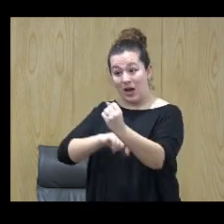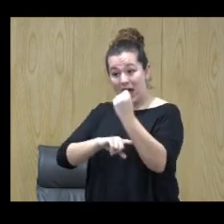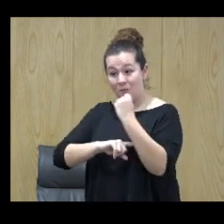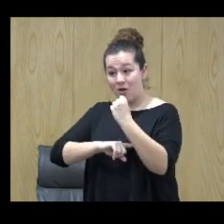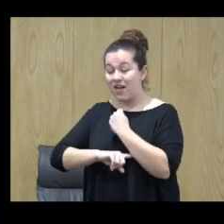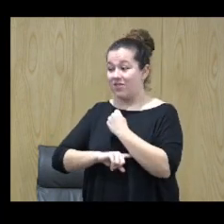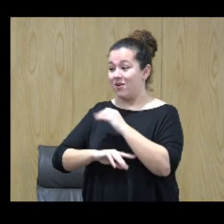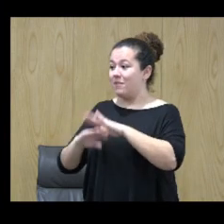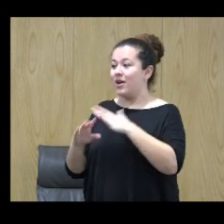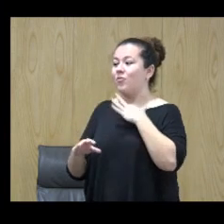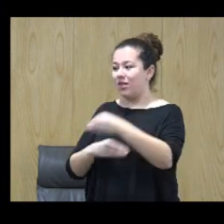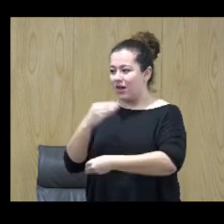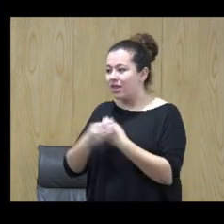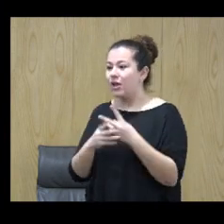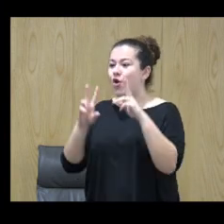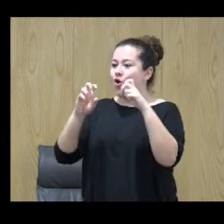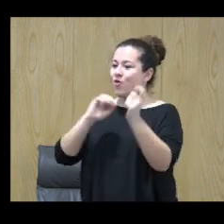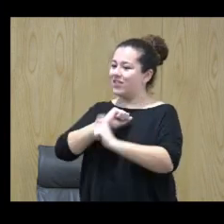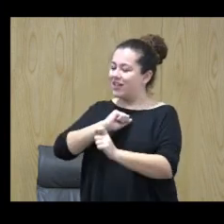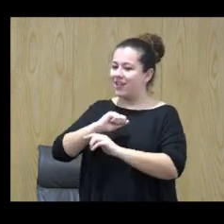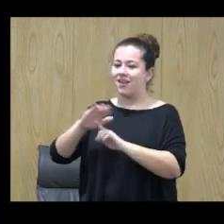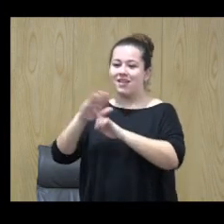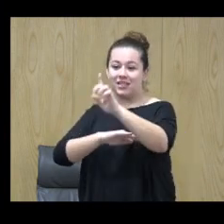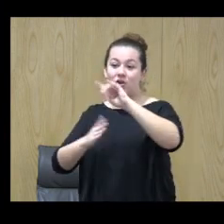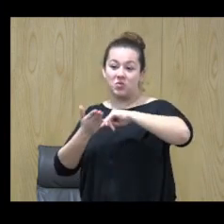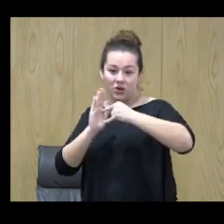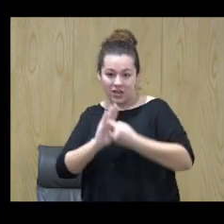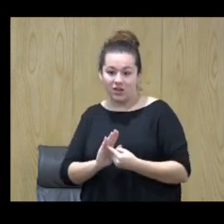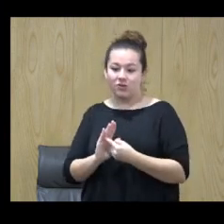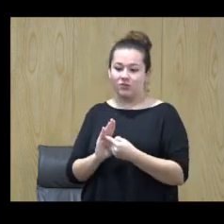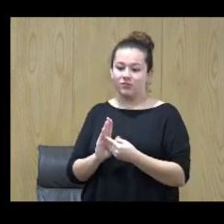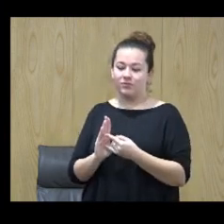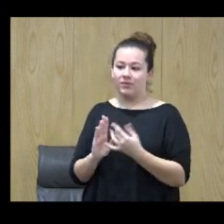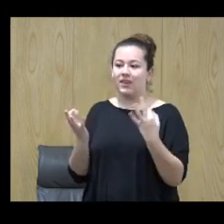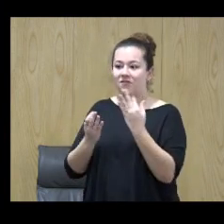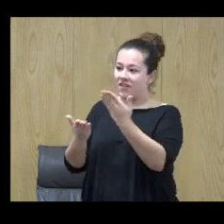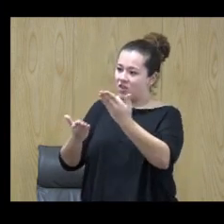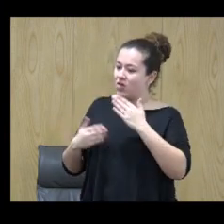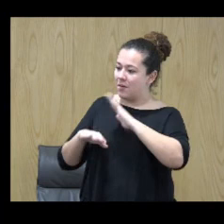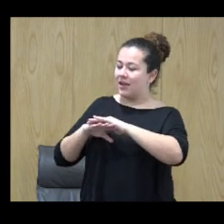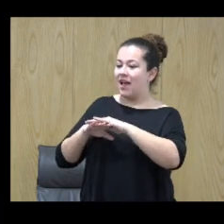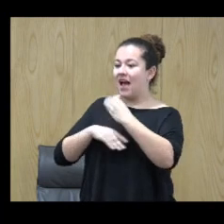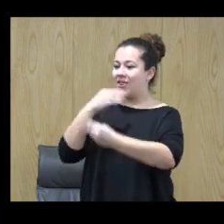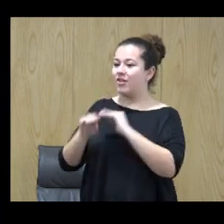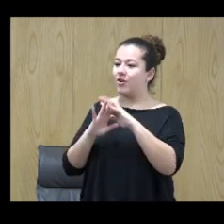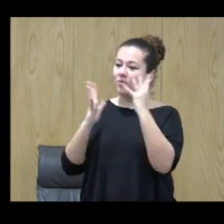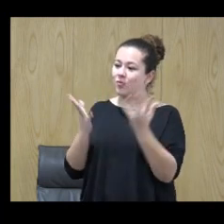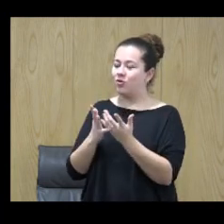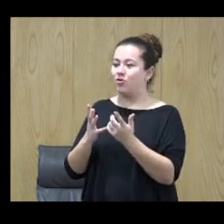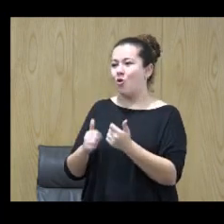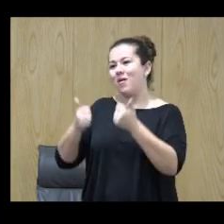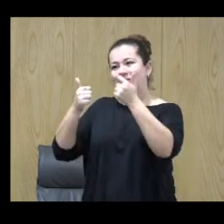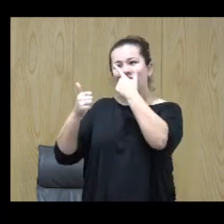podamos hacer nuevas estrategias y desarrollo de proyectos que nos ayuden a hacer el mundo más fácil de